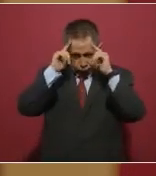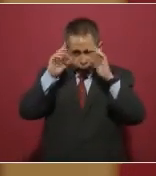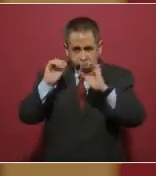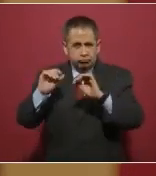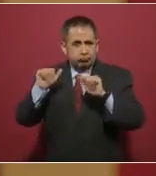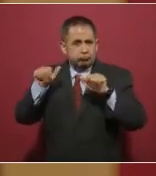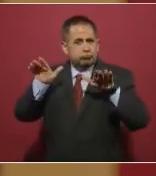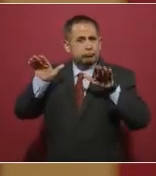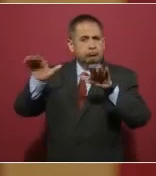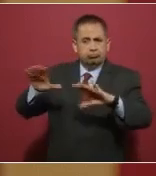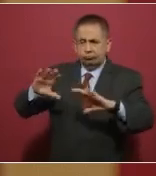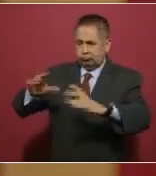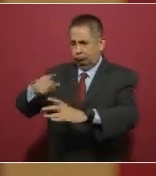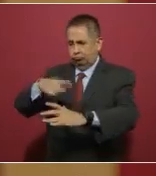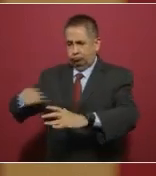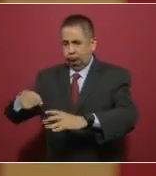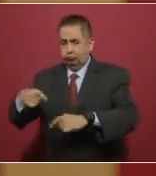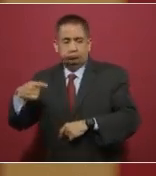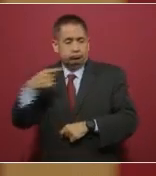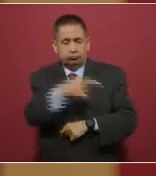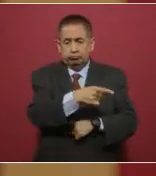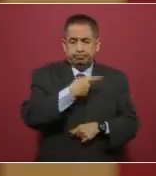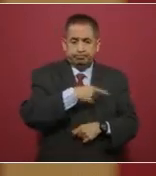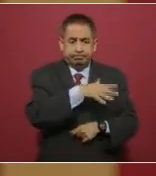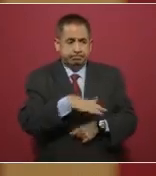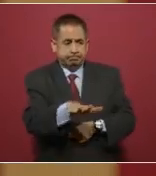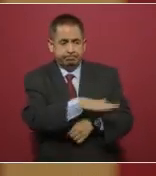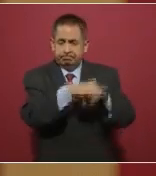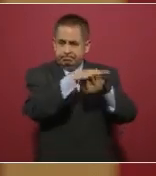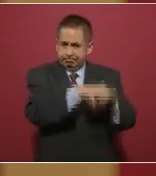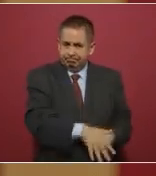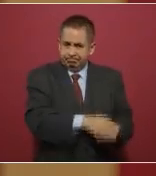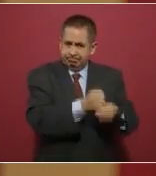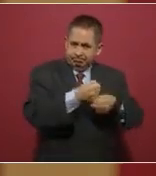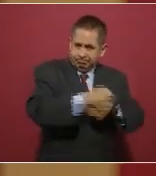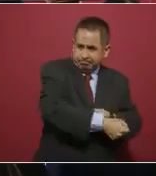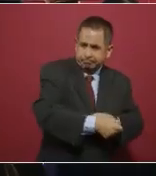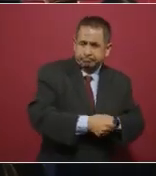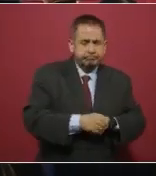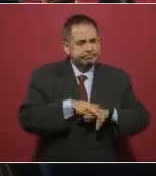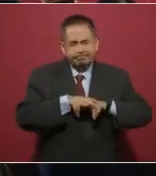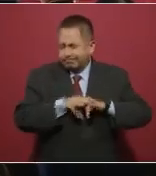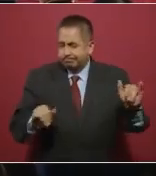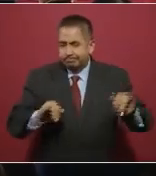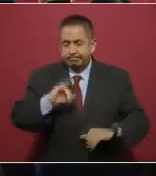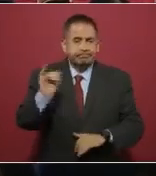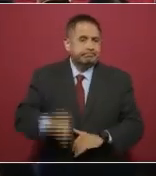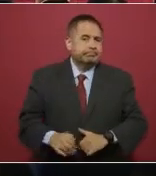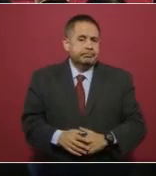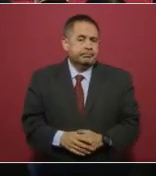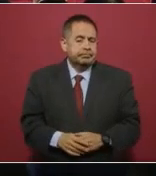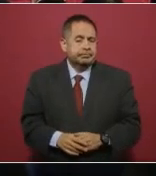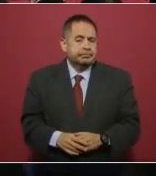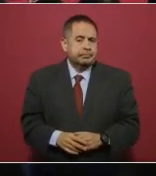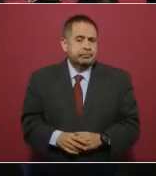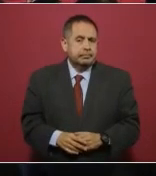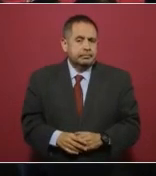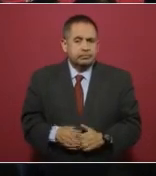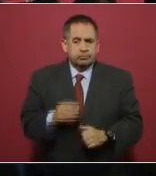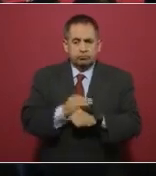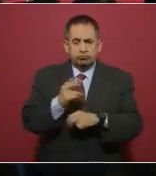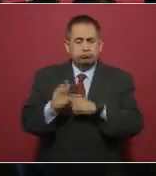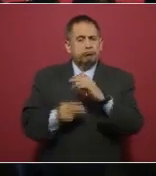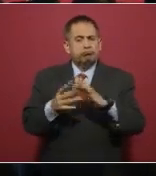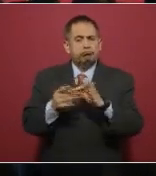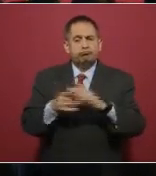las Fuerzas Armadas de reprimir al pueblo de México. Vamos a llevar a